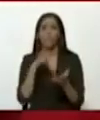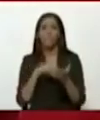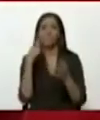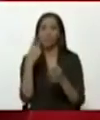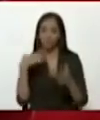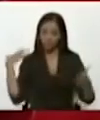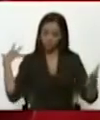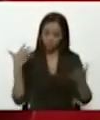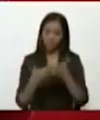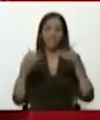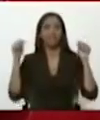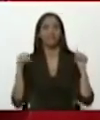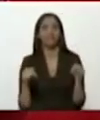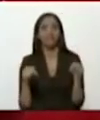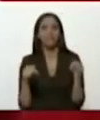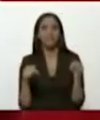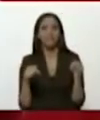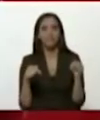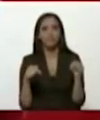hasta ahorita.